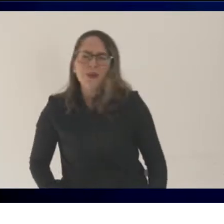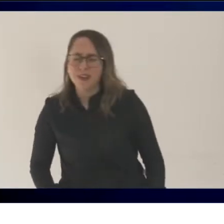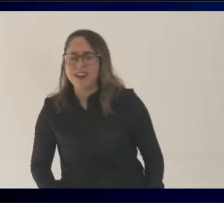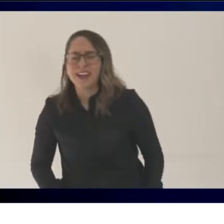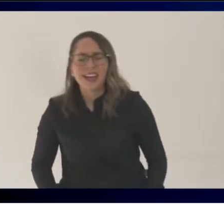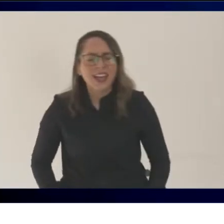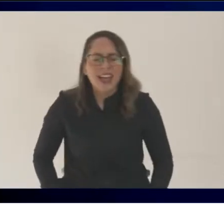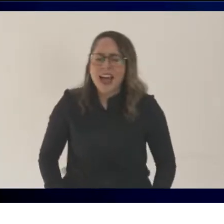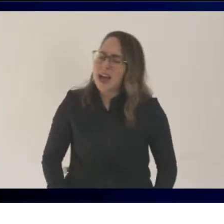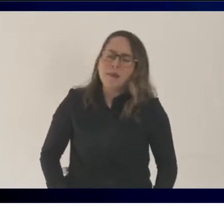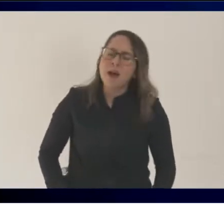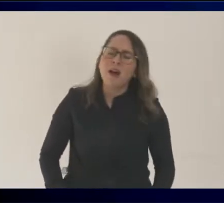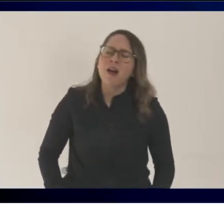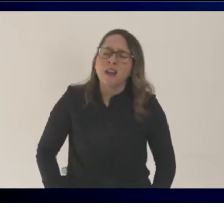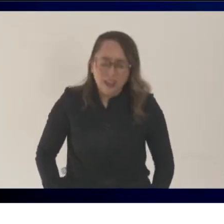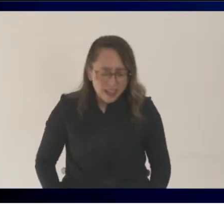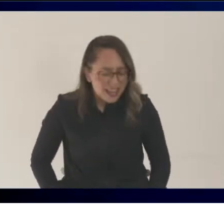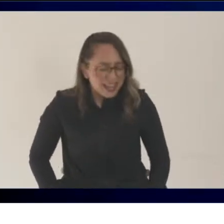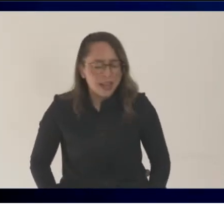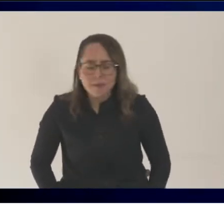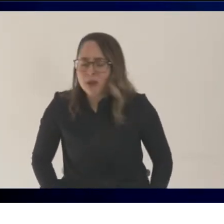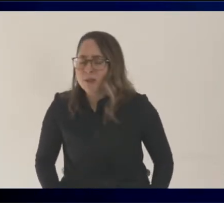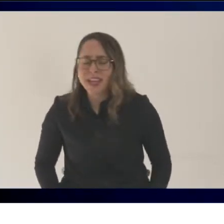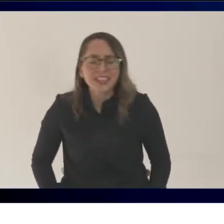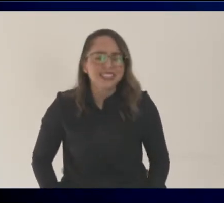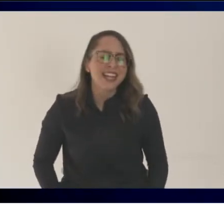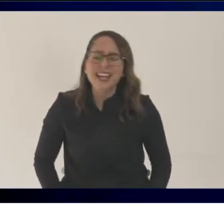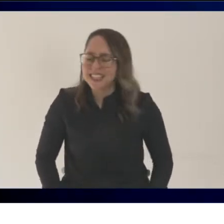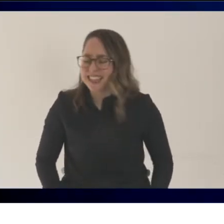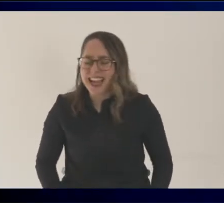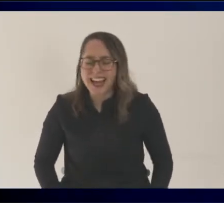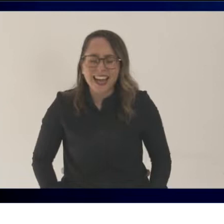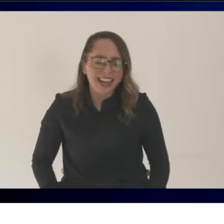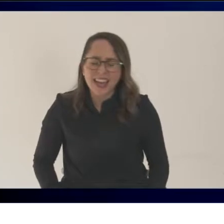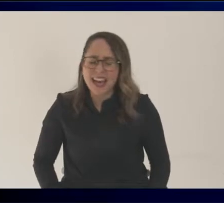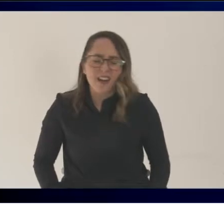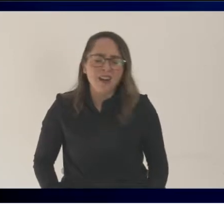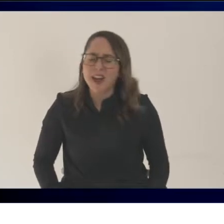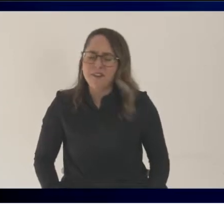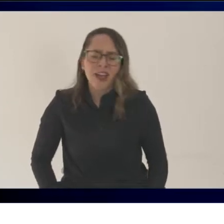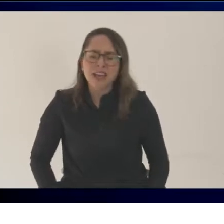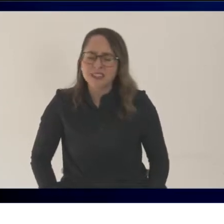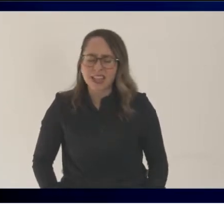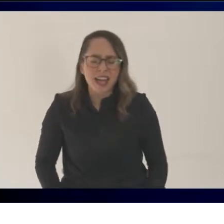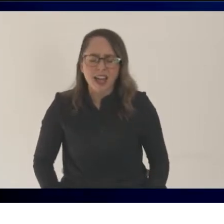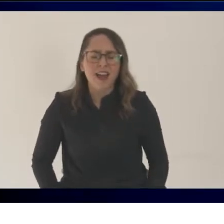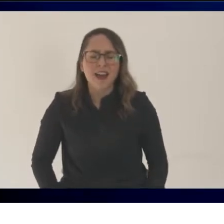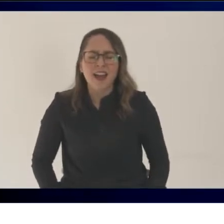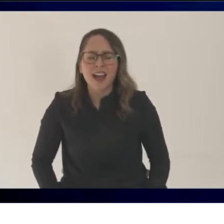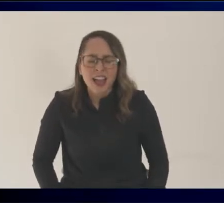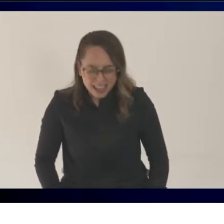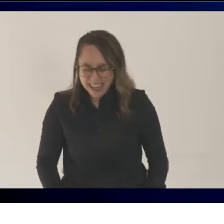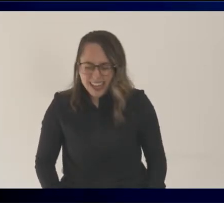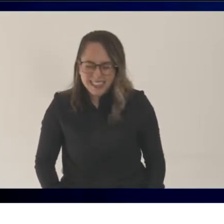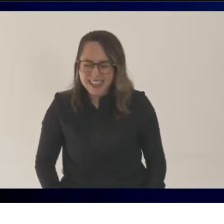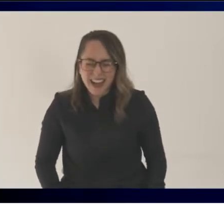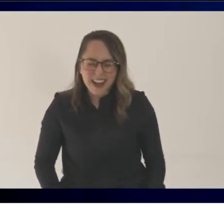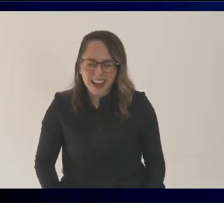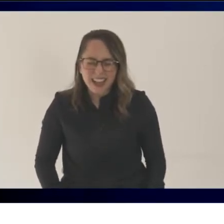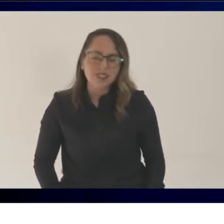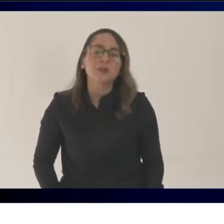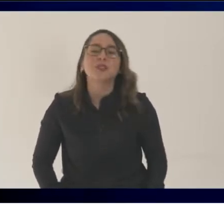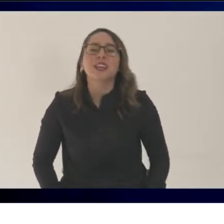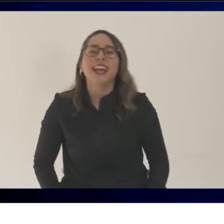Tu amor cambió mi tristeza y ahora hay fiesta.